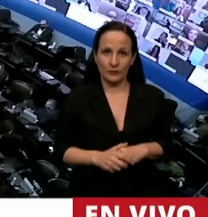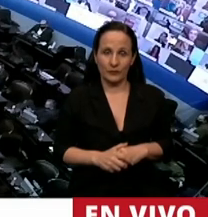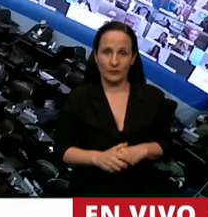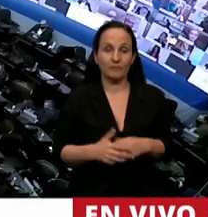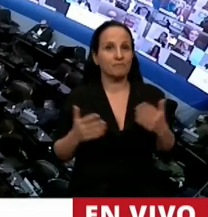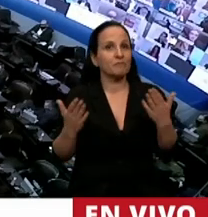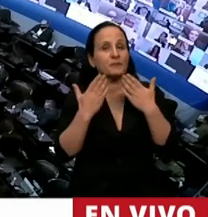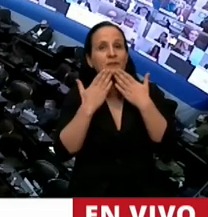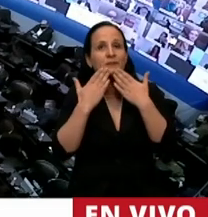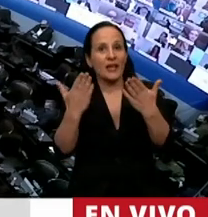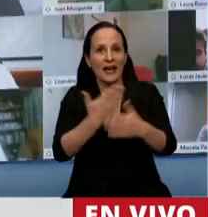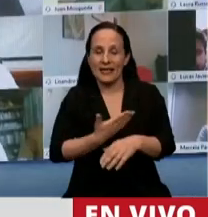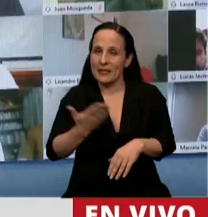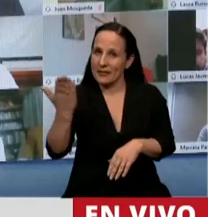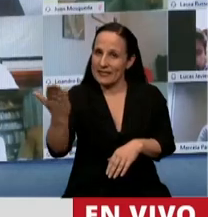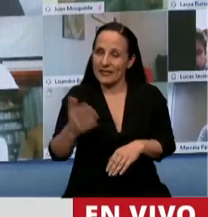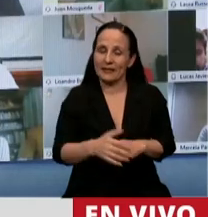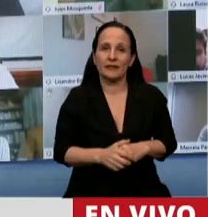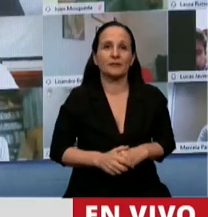Gracias, señor presidente.